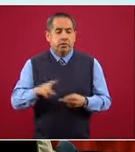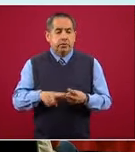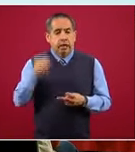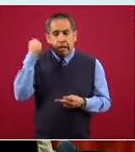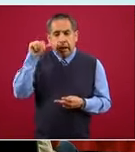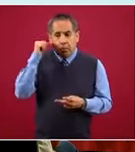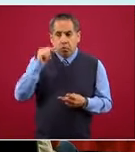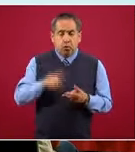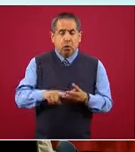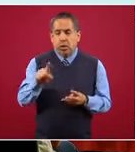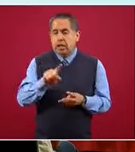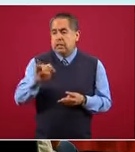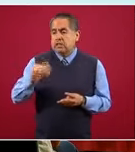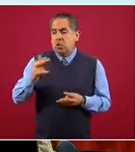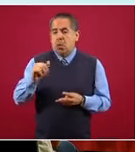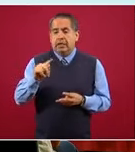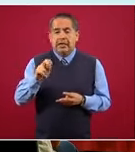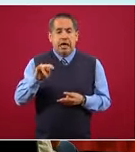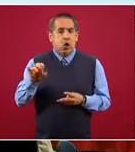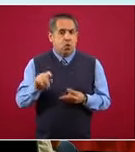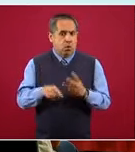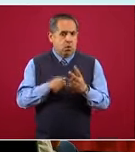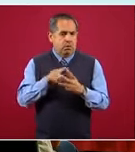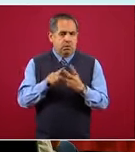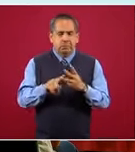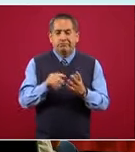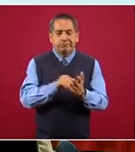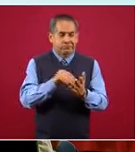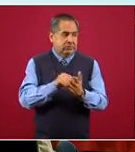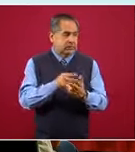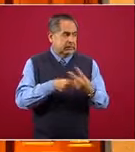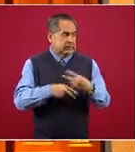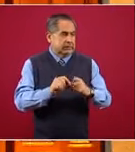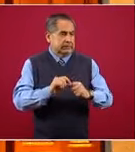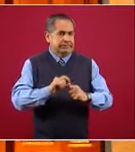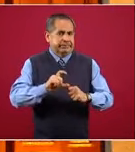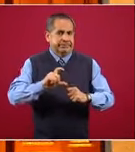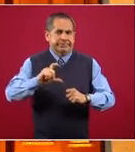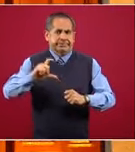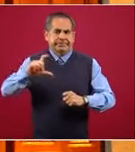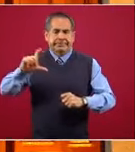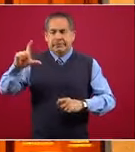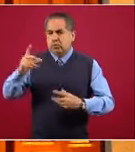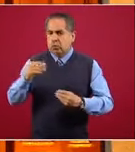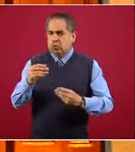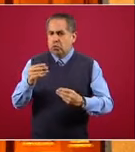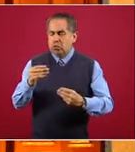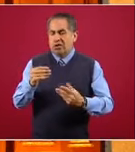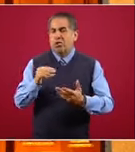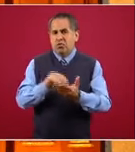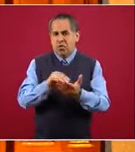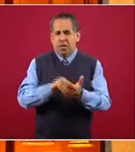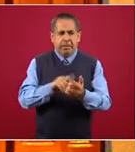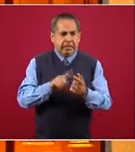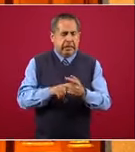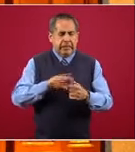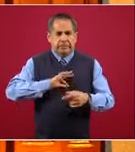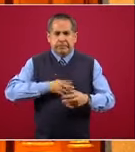en Zihuatanejo. Todavía estos municipios están presentando tendencias ascendentes, todavía hay un patrón importante